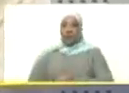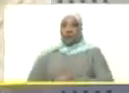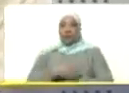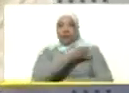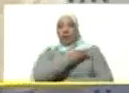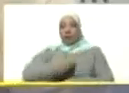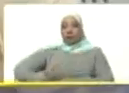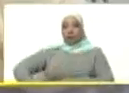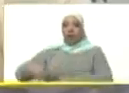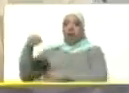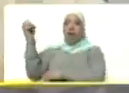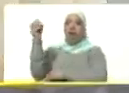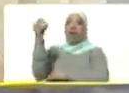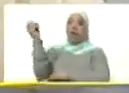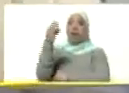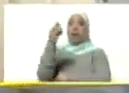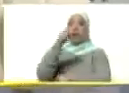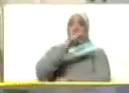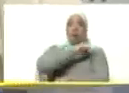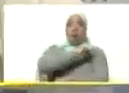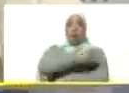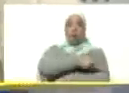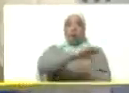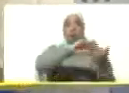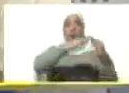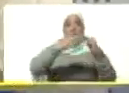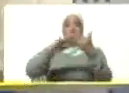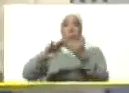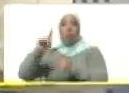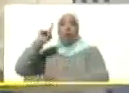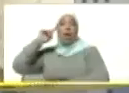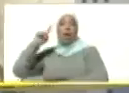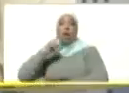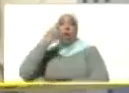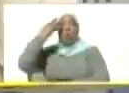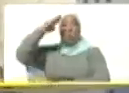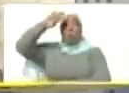presidente de la Asamblea Nacional del Poder Popular de Cuba,